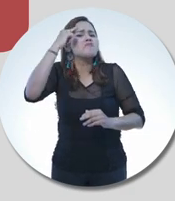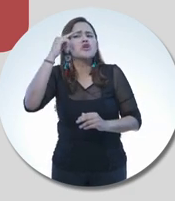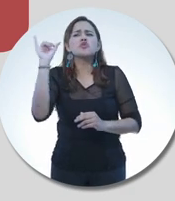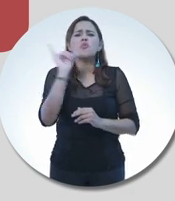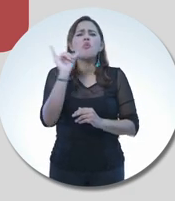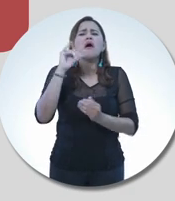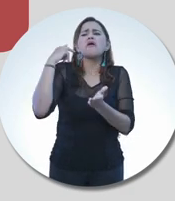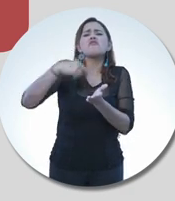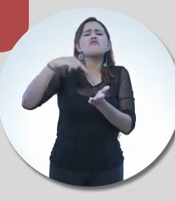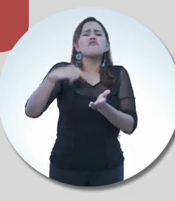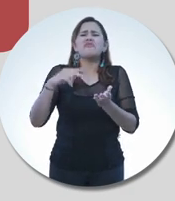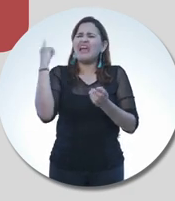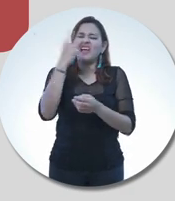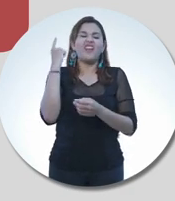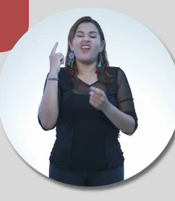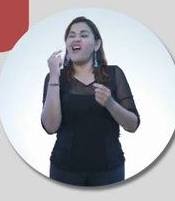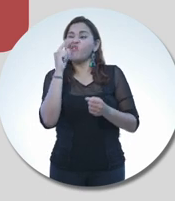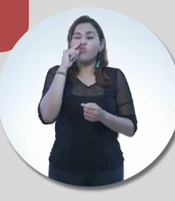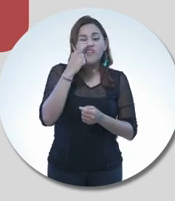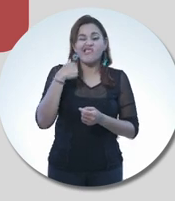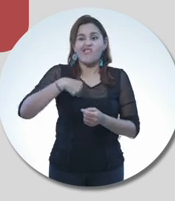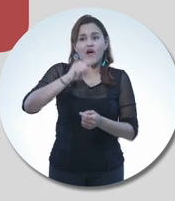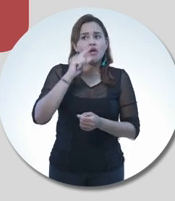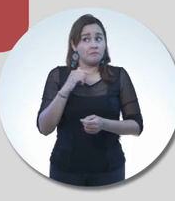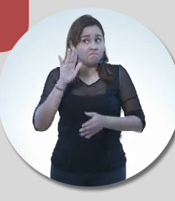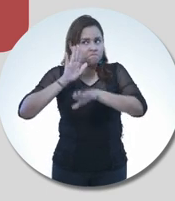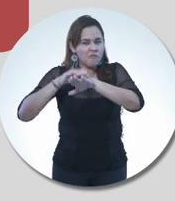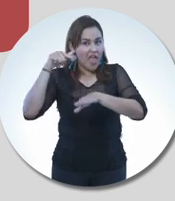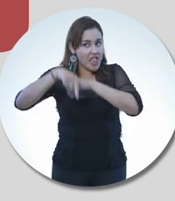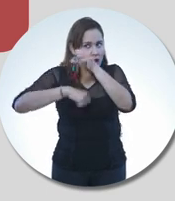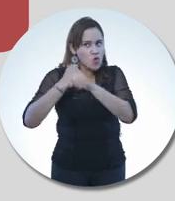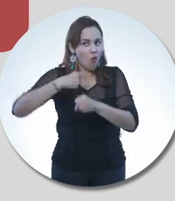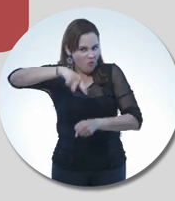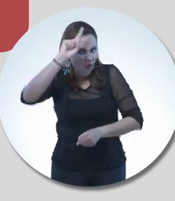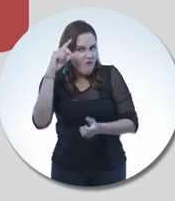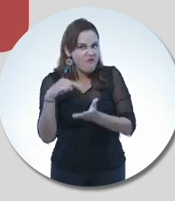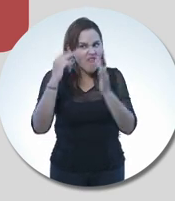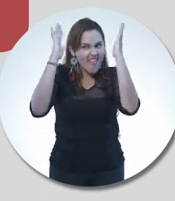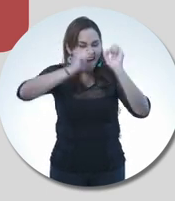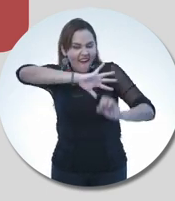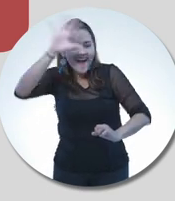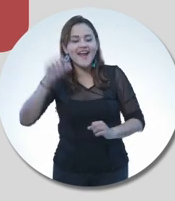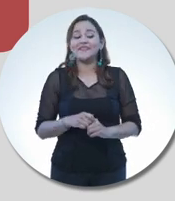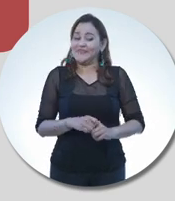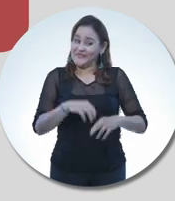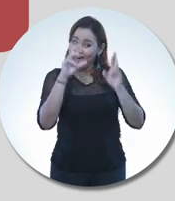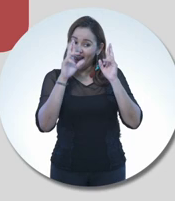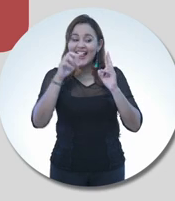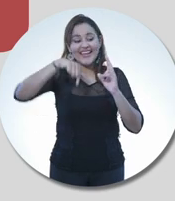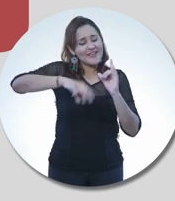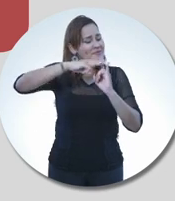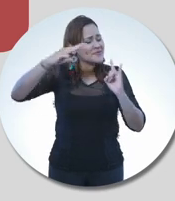fiesta a la que no iba casi nadie pero este año no me lo pierdo te lo prometo tu alma máter te espera con los brazos abiertos